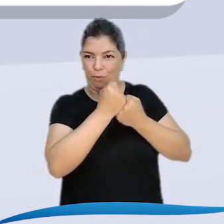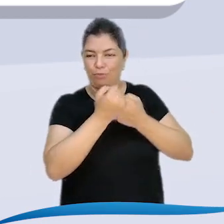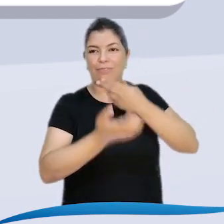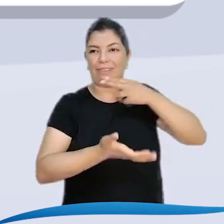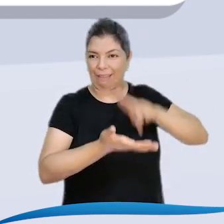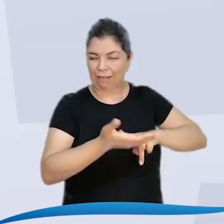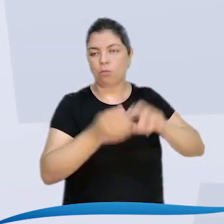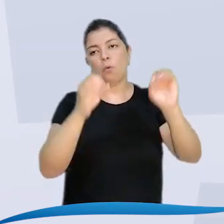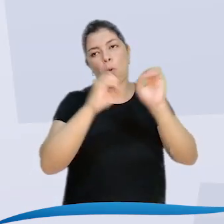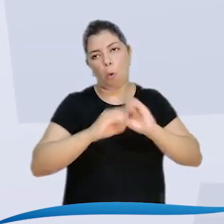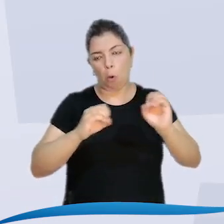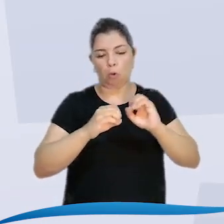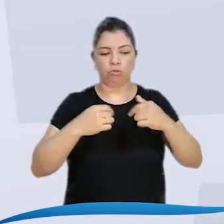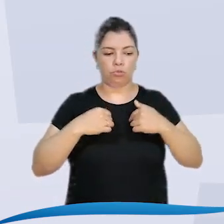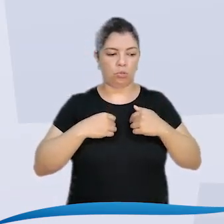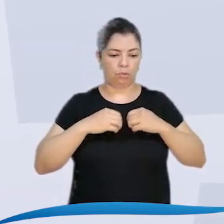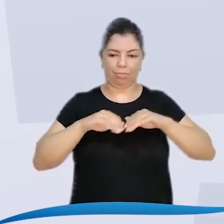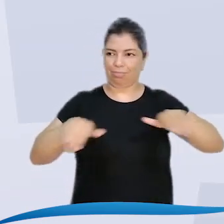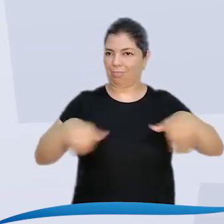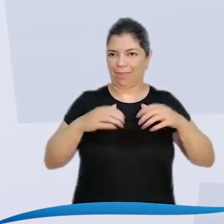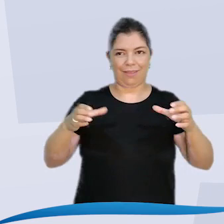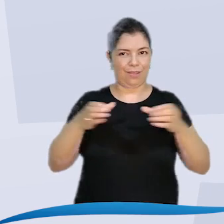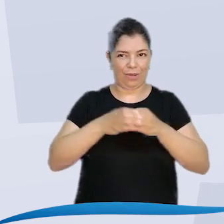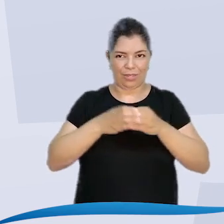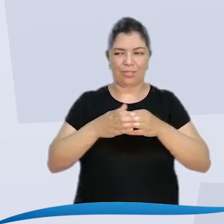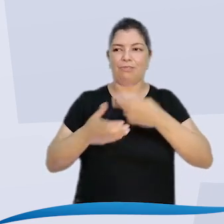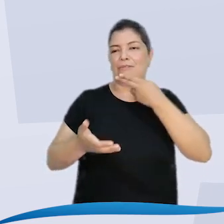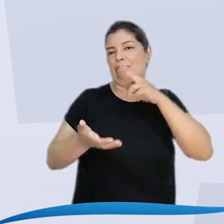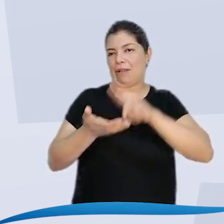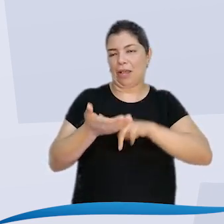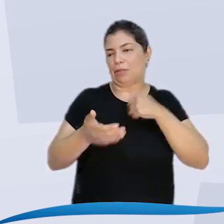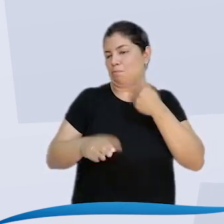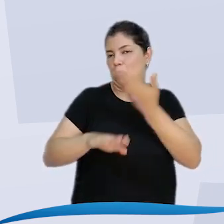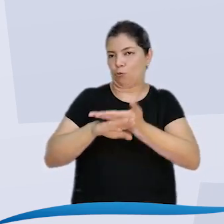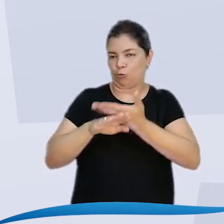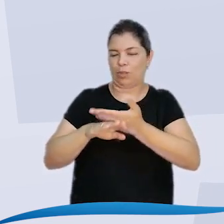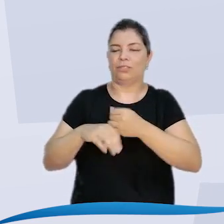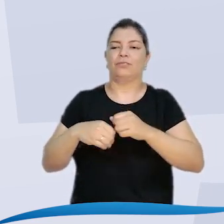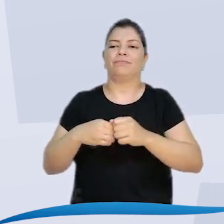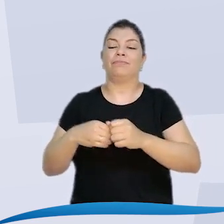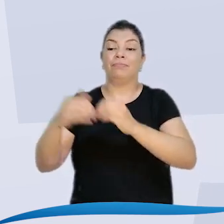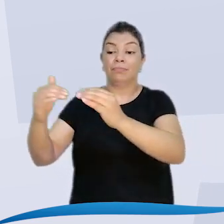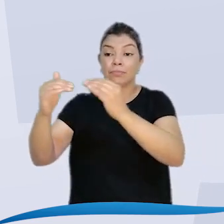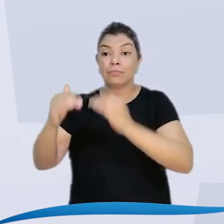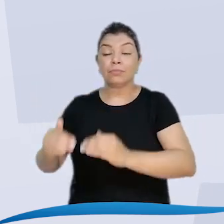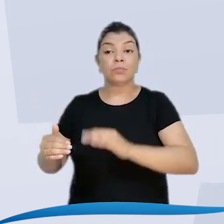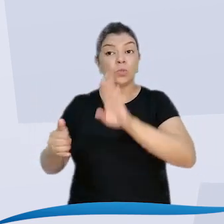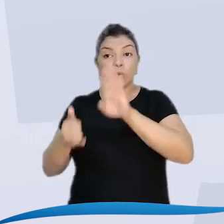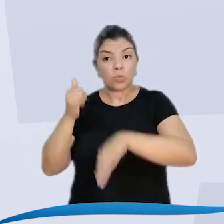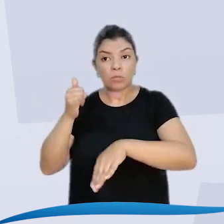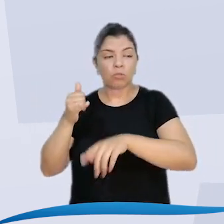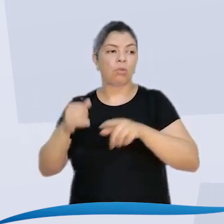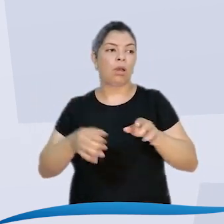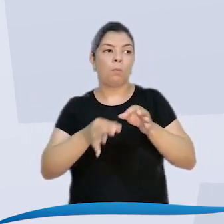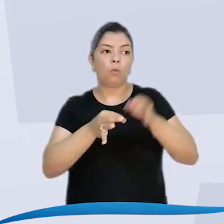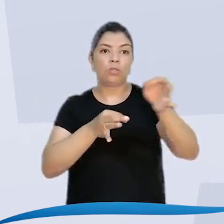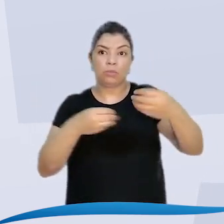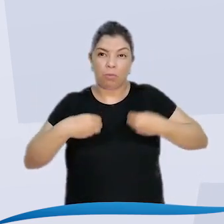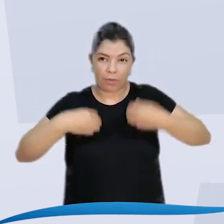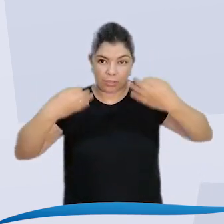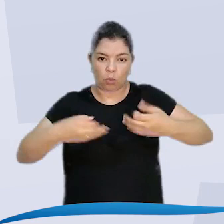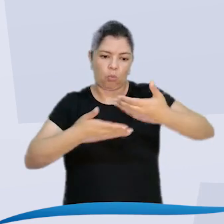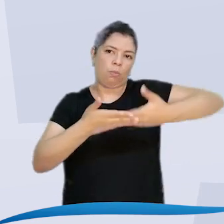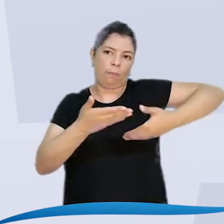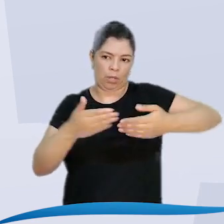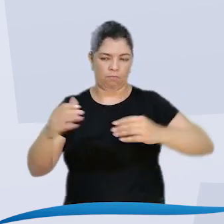que representa. O carta de intención de postulación como persona natural. Por último, el documento que acredite